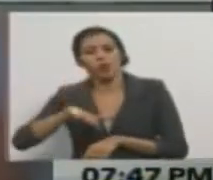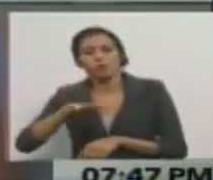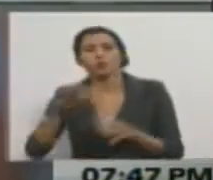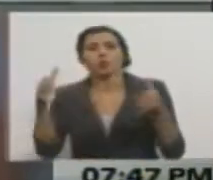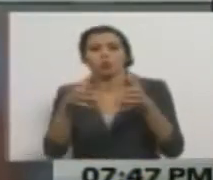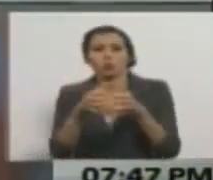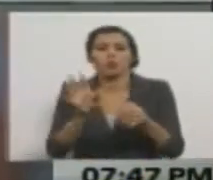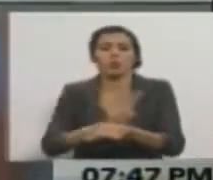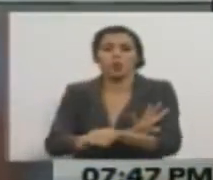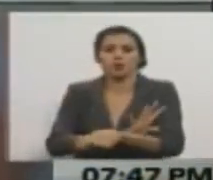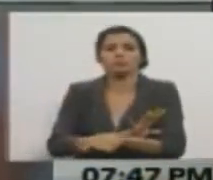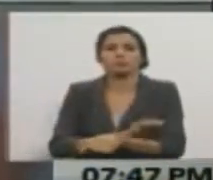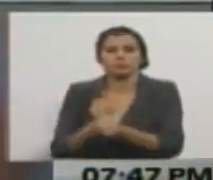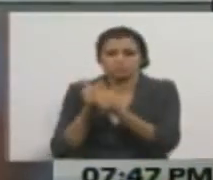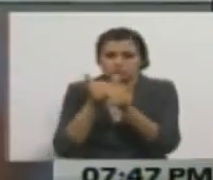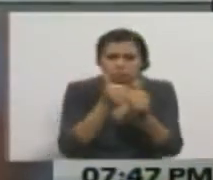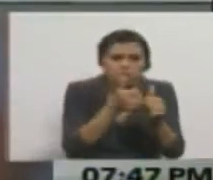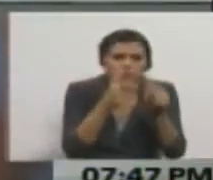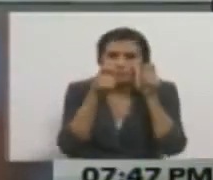Liguana.tv, hemos estado